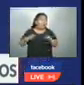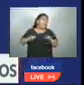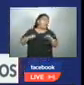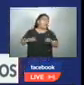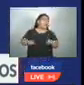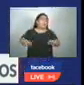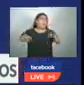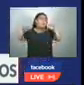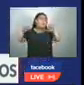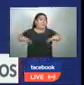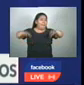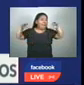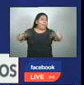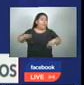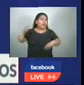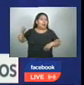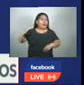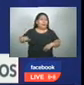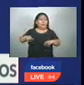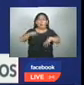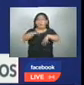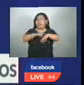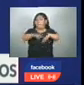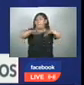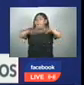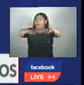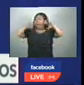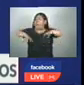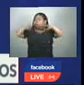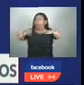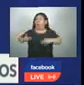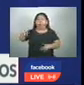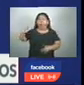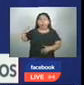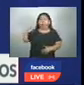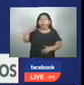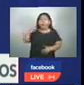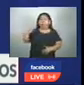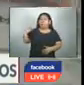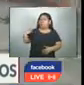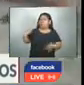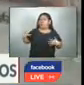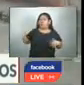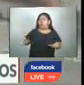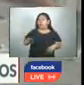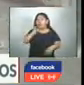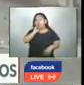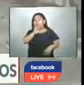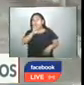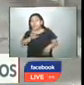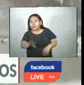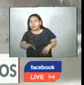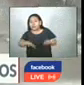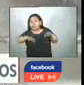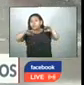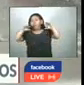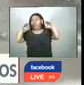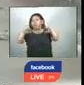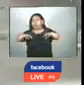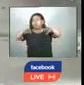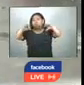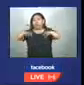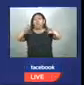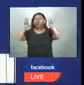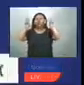esta nación andina. La ola invernal es la más severa en décadas según las autoridades y aseguran que las fuertes lluvias están asociadas